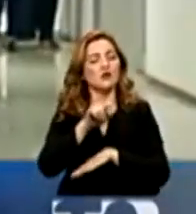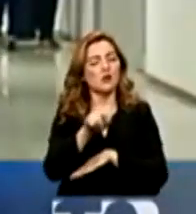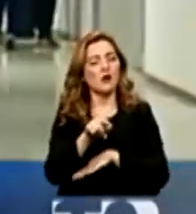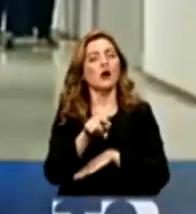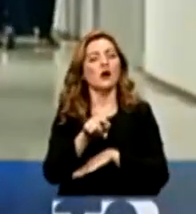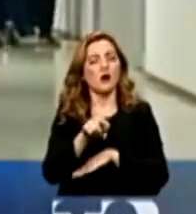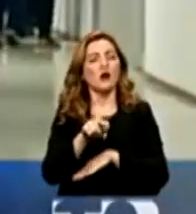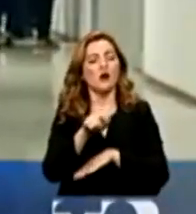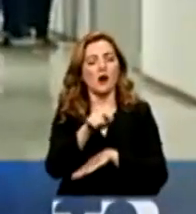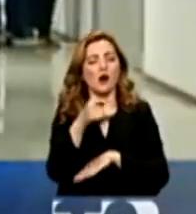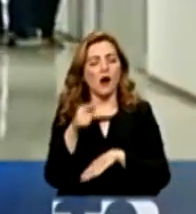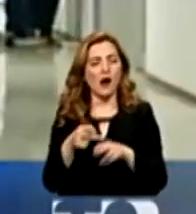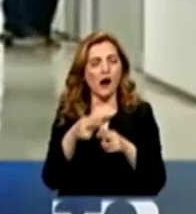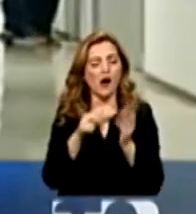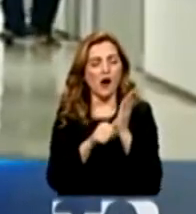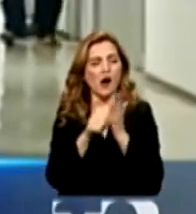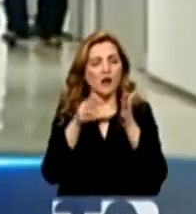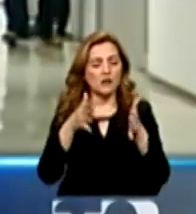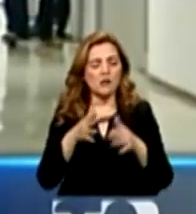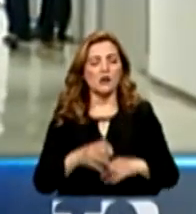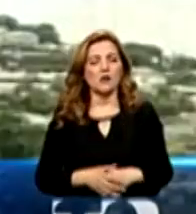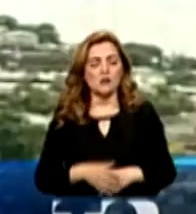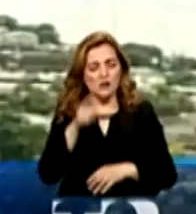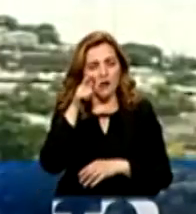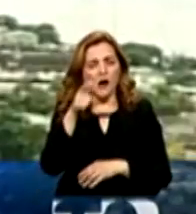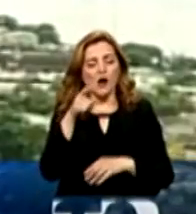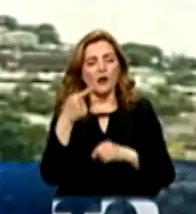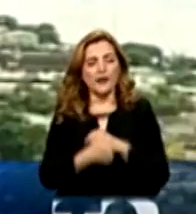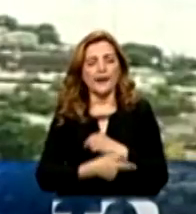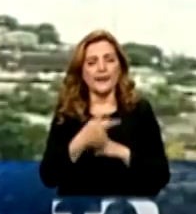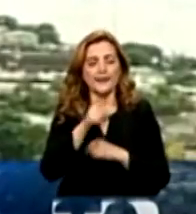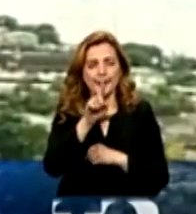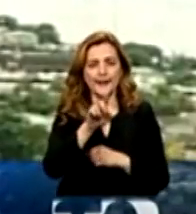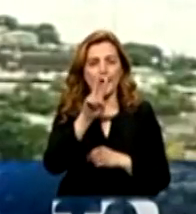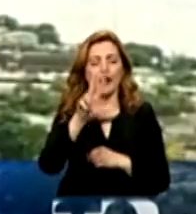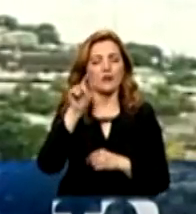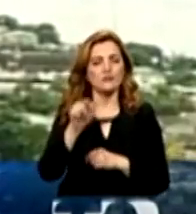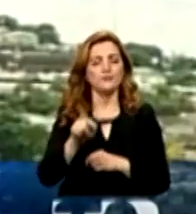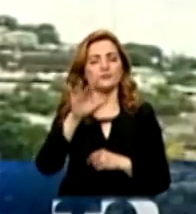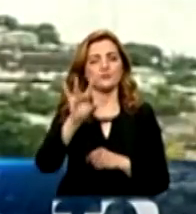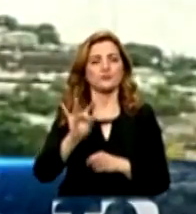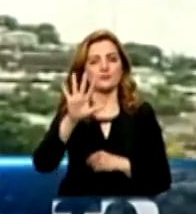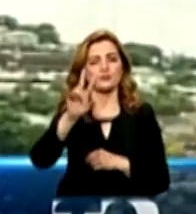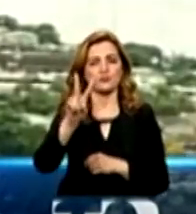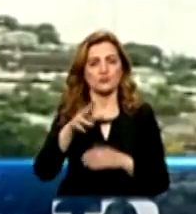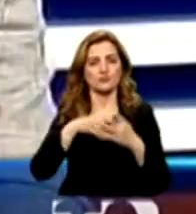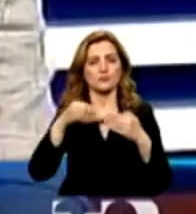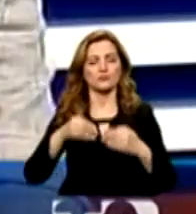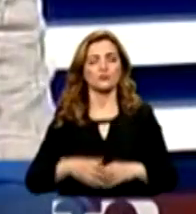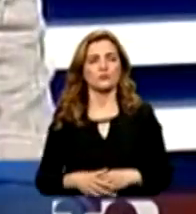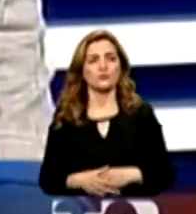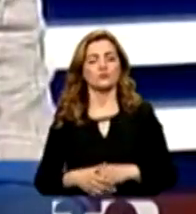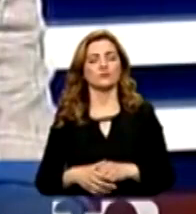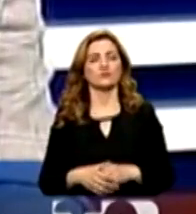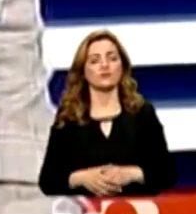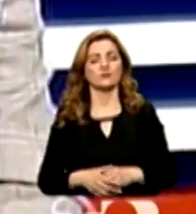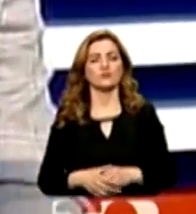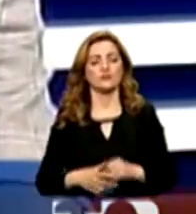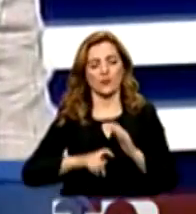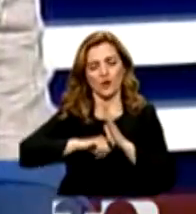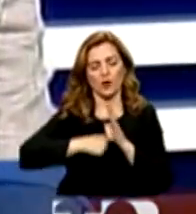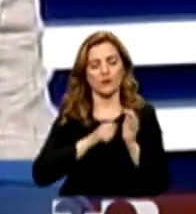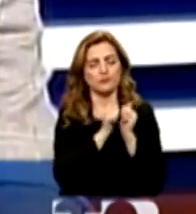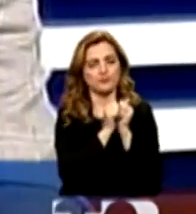responsabilidad penal. Sin embargo, la Fiscalía solo acusó por 123.852 dólares. La Contraloría